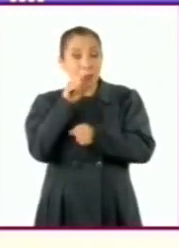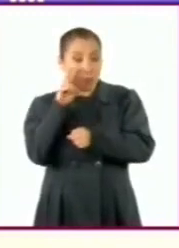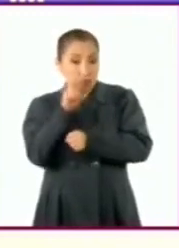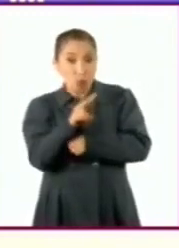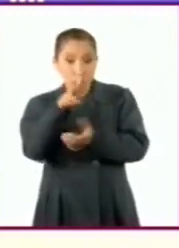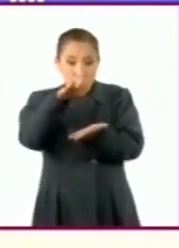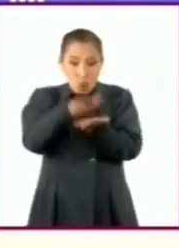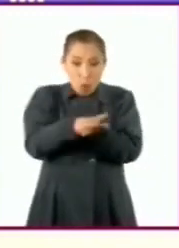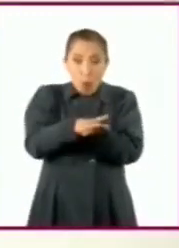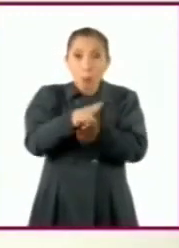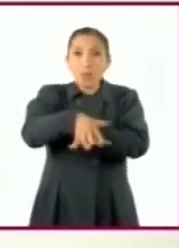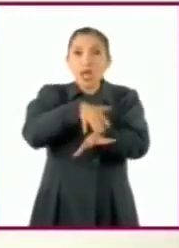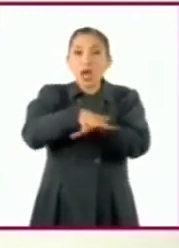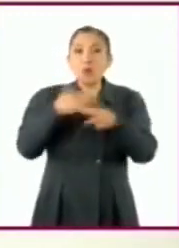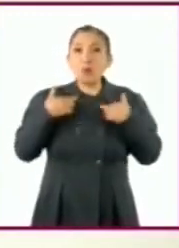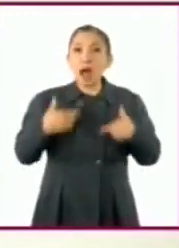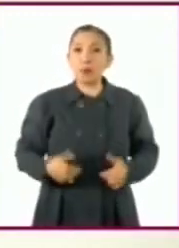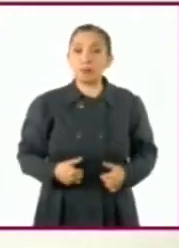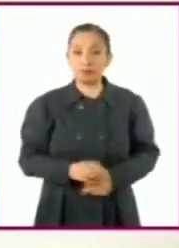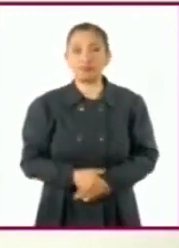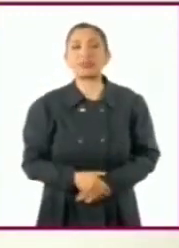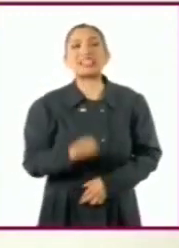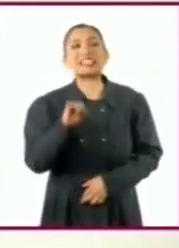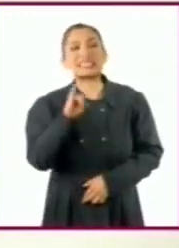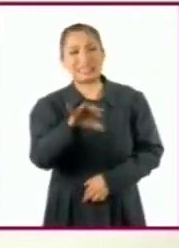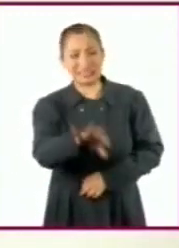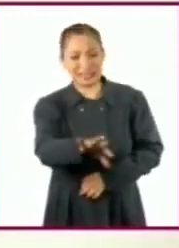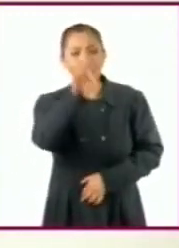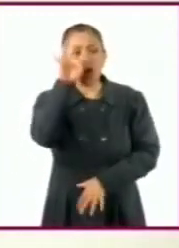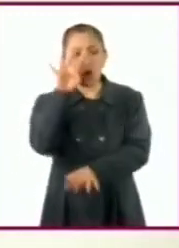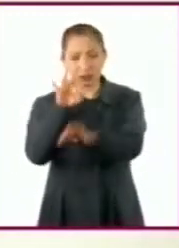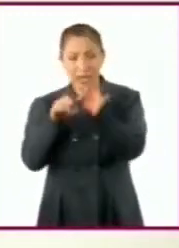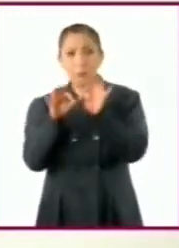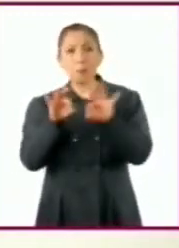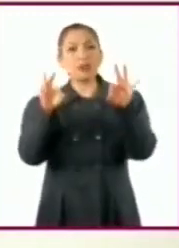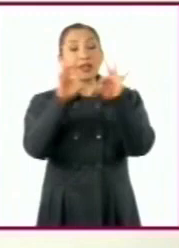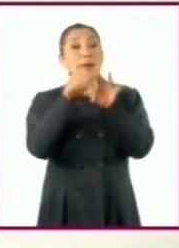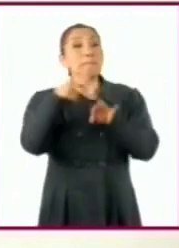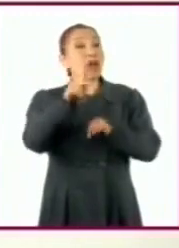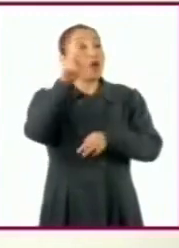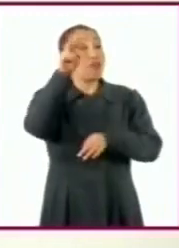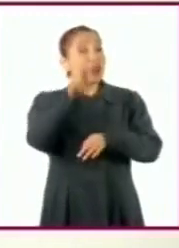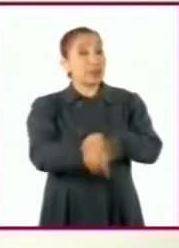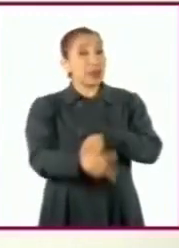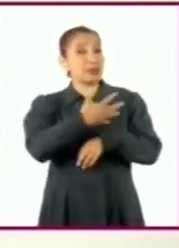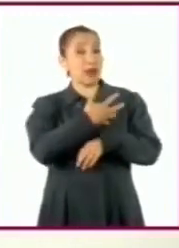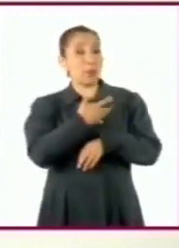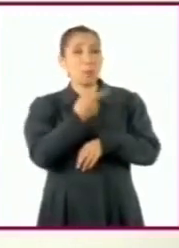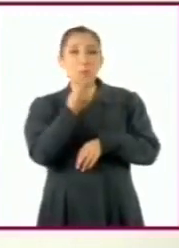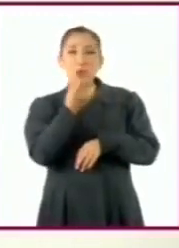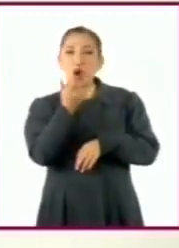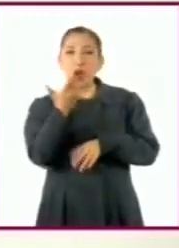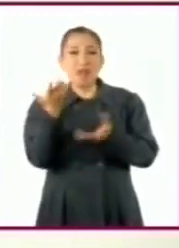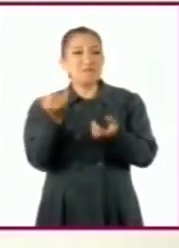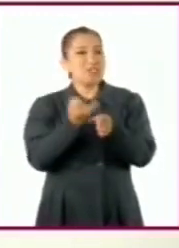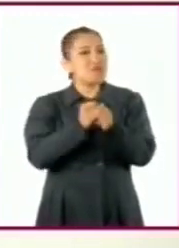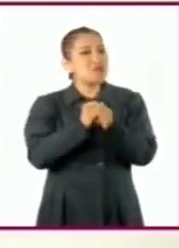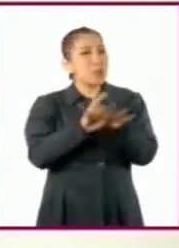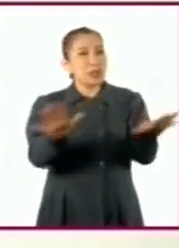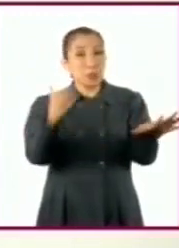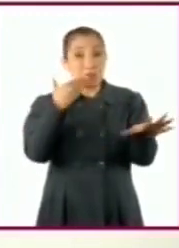Lina, en conjunto con la Universidad de Arizona y la National Geographic. Hasta 2011, en El Fin del Mundo, se han recolectado 17